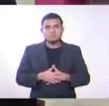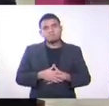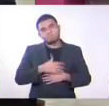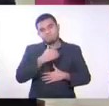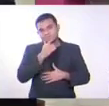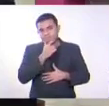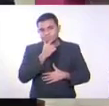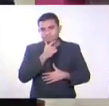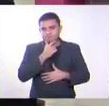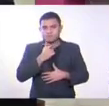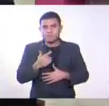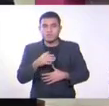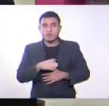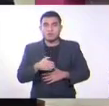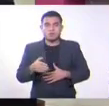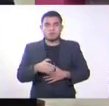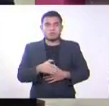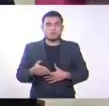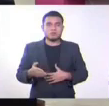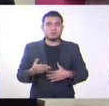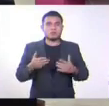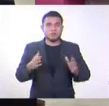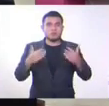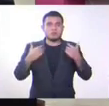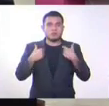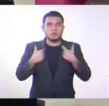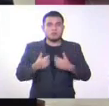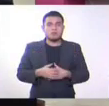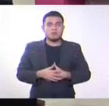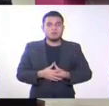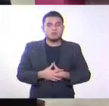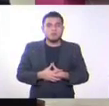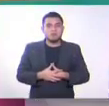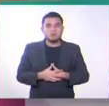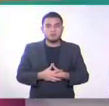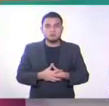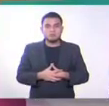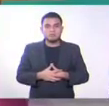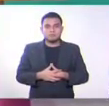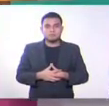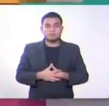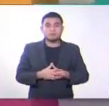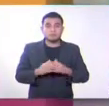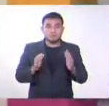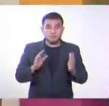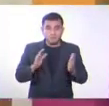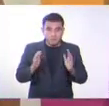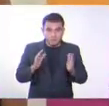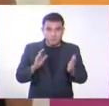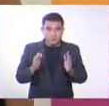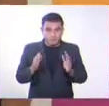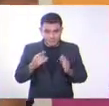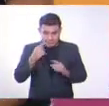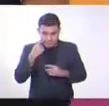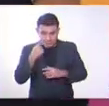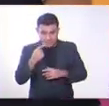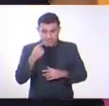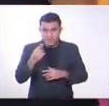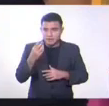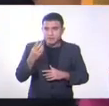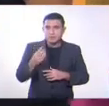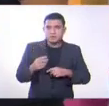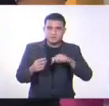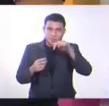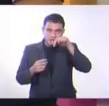y usar las coordenadas que tenemos de Q? ¿Qué te parece, Anita, si colocamos aquí las coordenadas de Q? Ah, muy